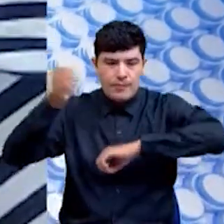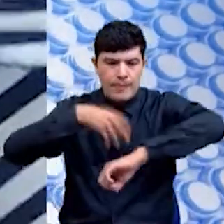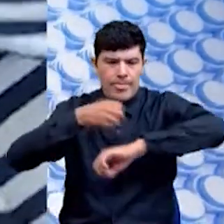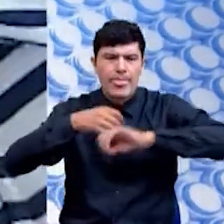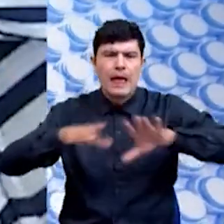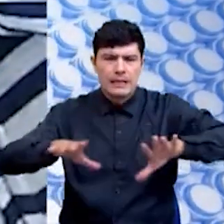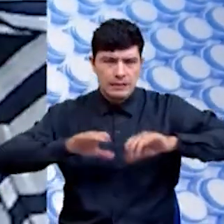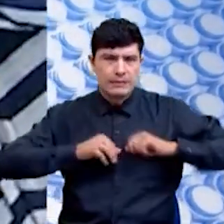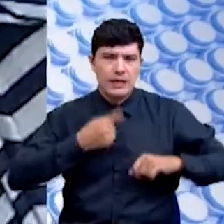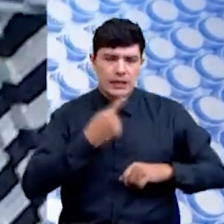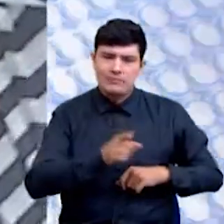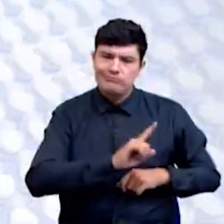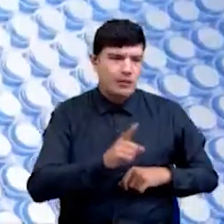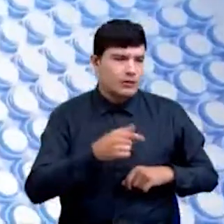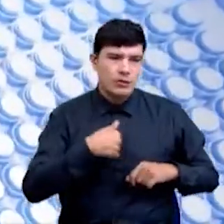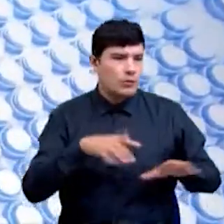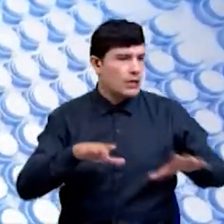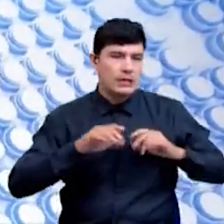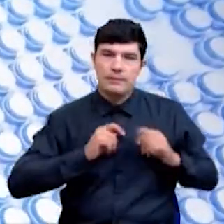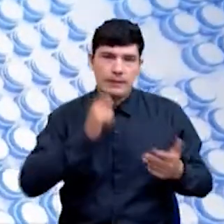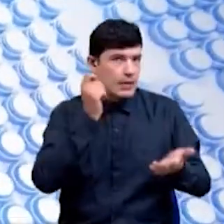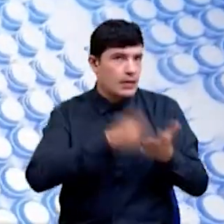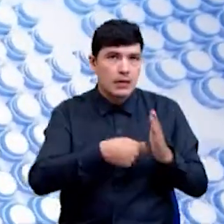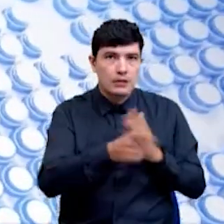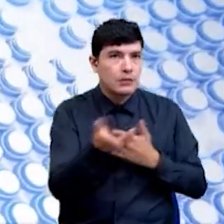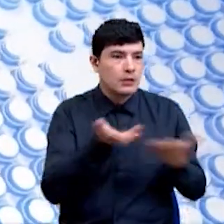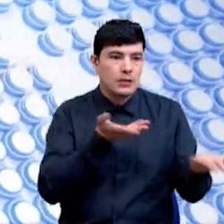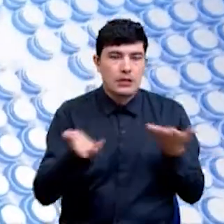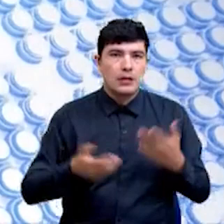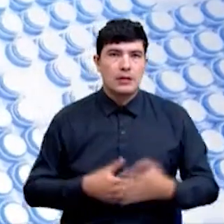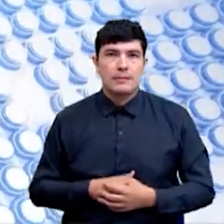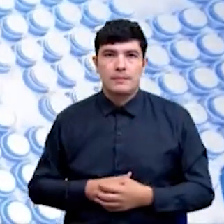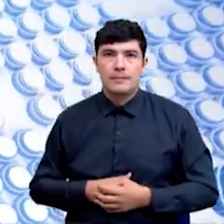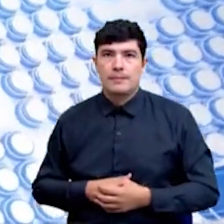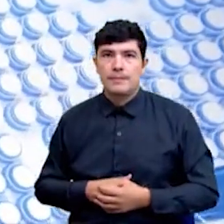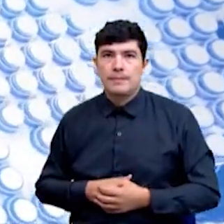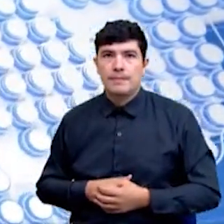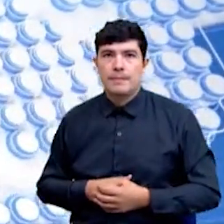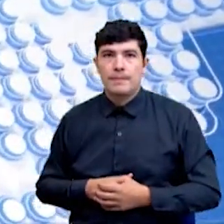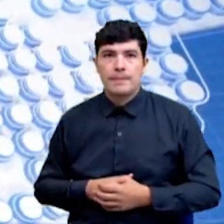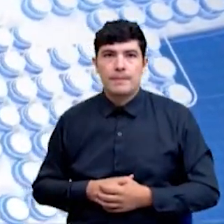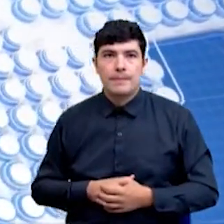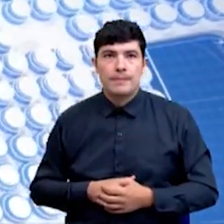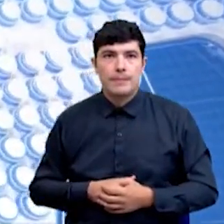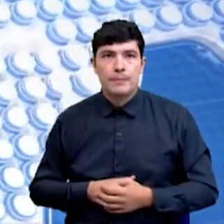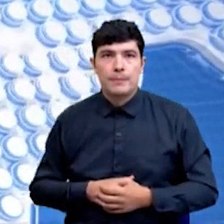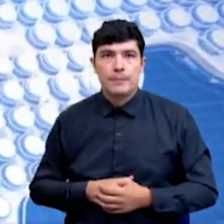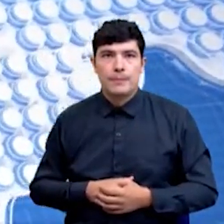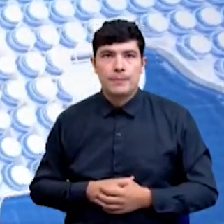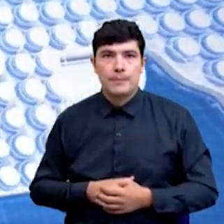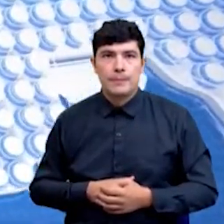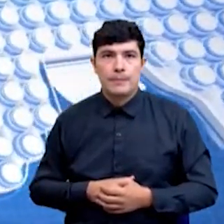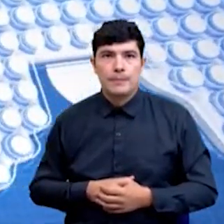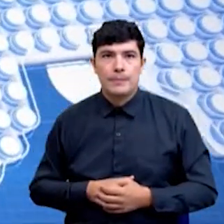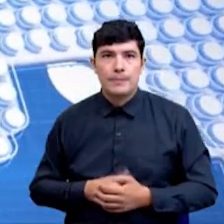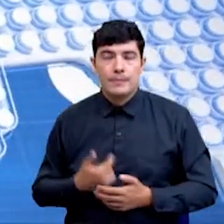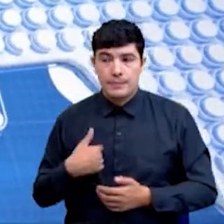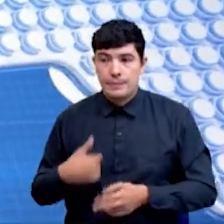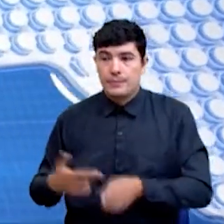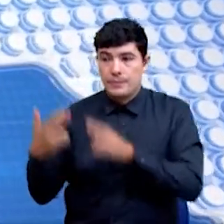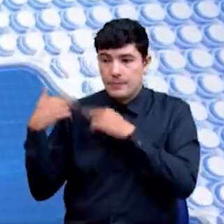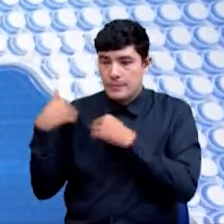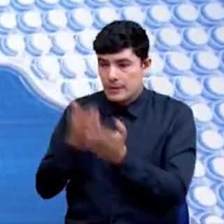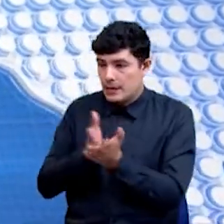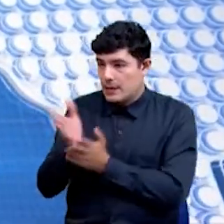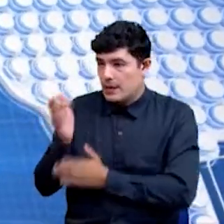que no pagó los servicios. Porque desde pandemia no se pagaba y la verdad, yo me encargué fue en seguir